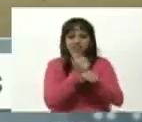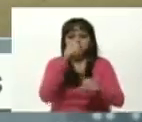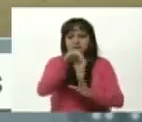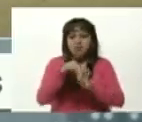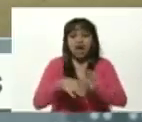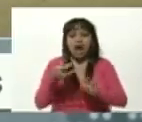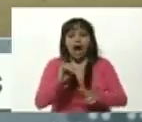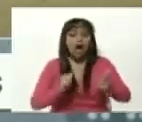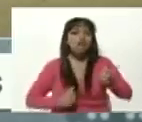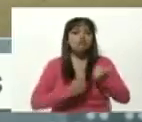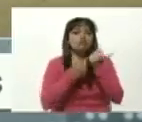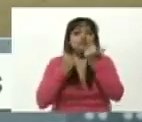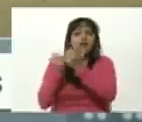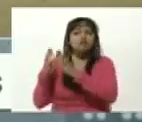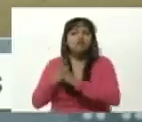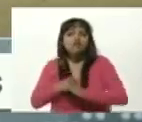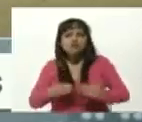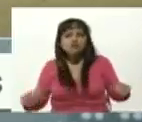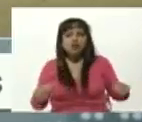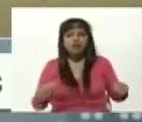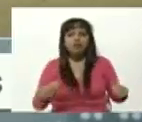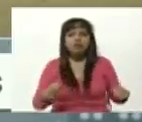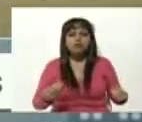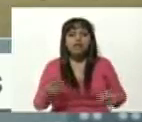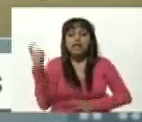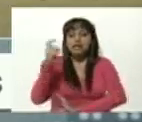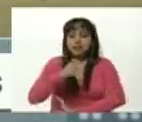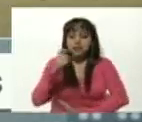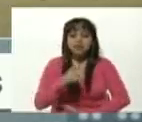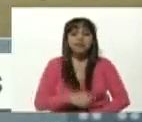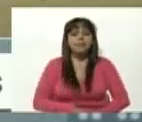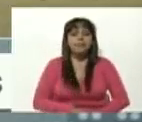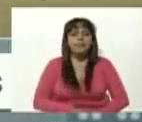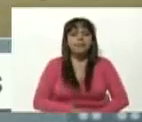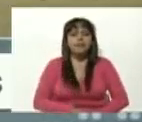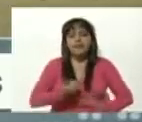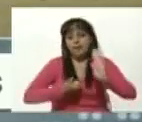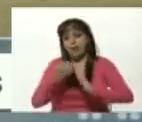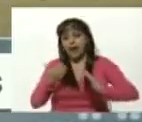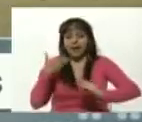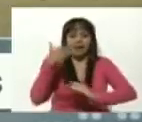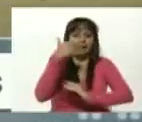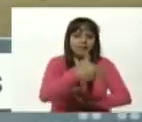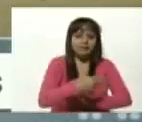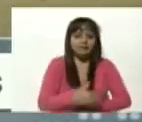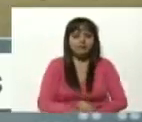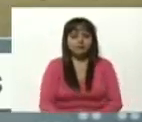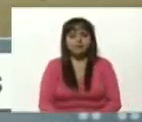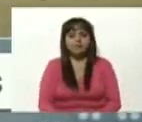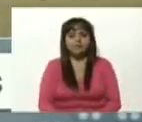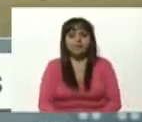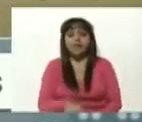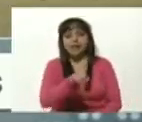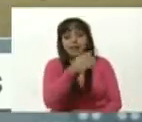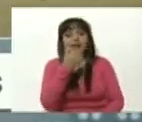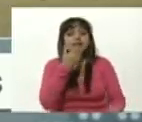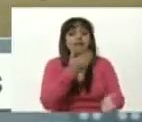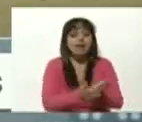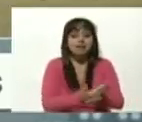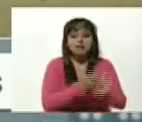a apoyarla con todo lo que esté a nuestro alcance y más allá. Luis, gracias.